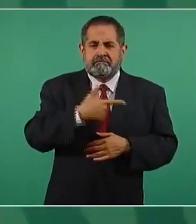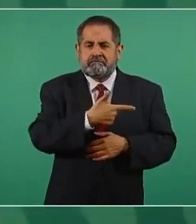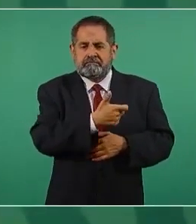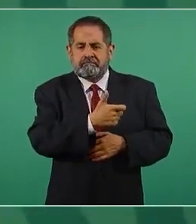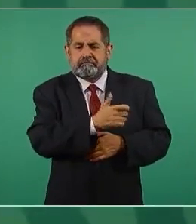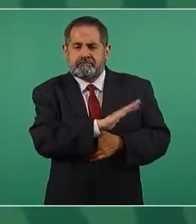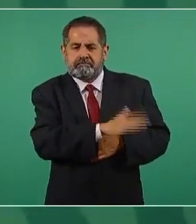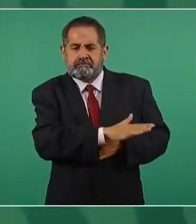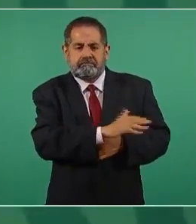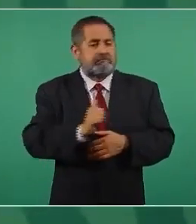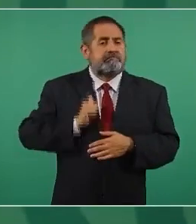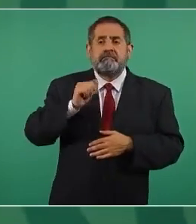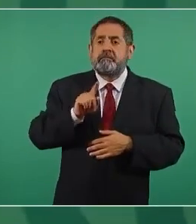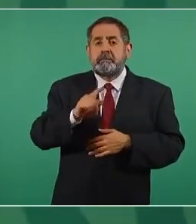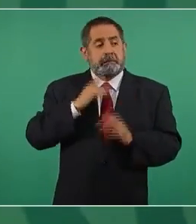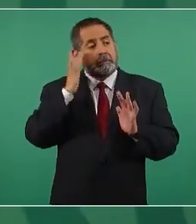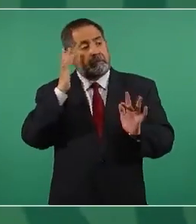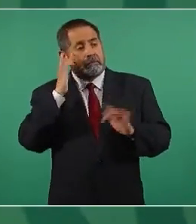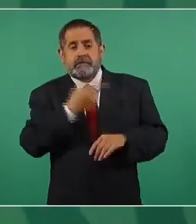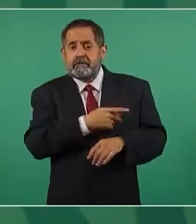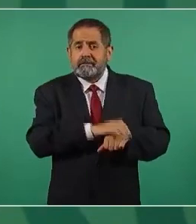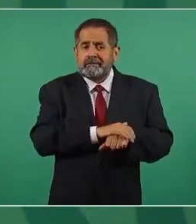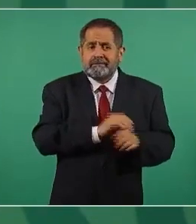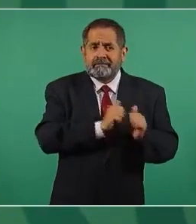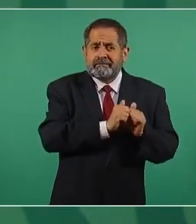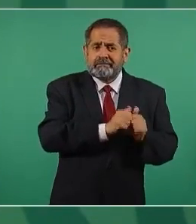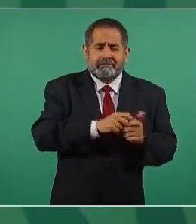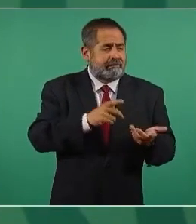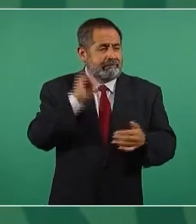como candidato y ganar.